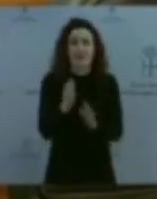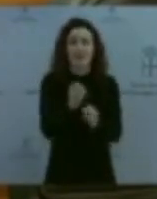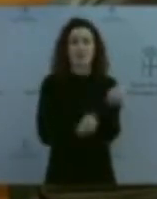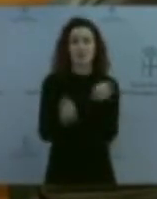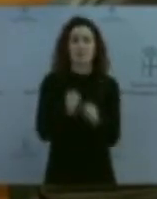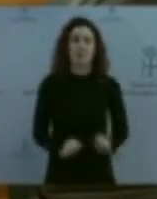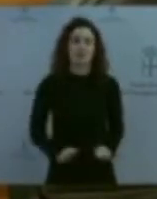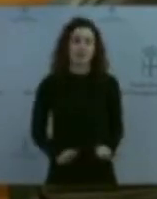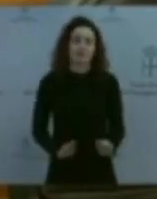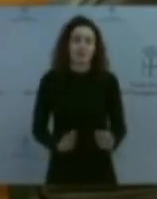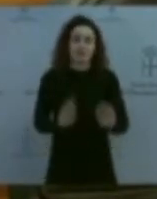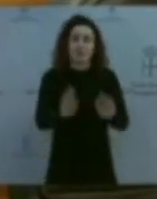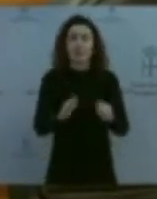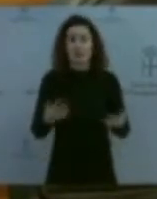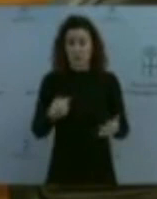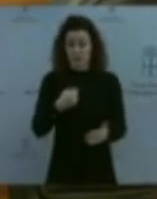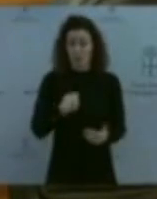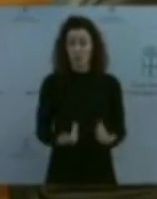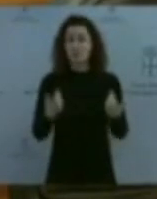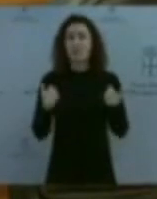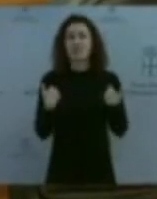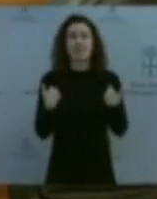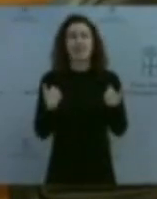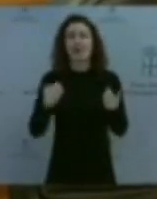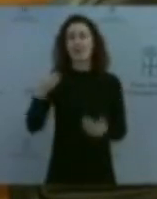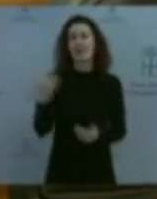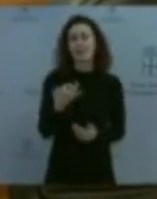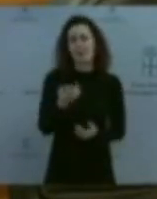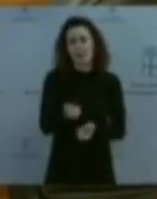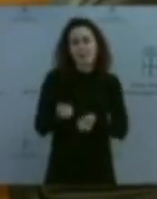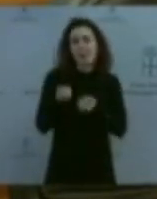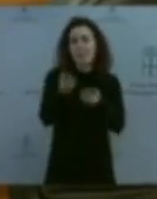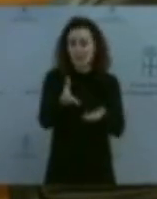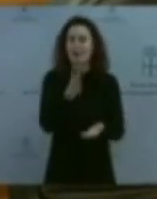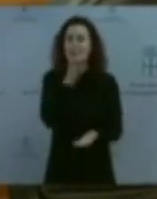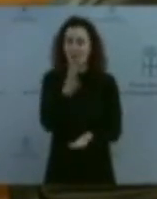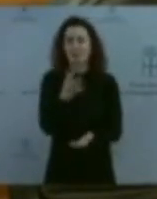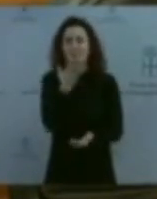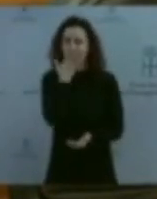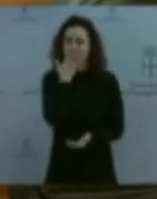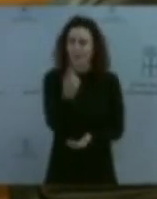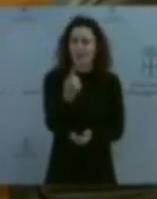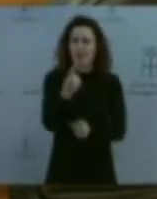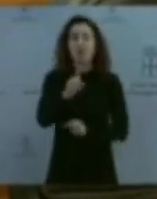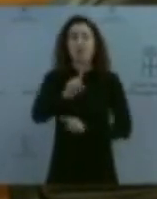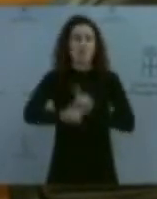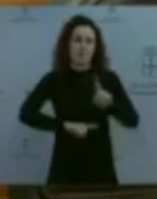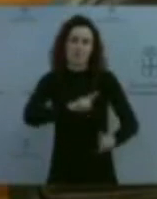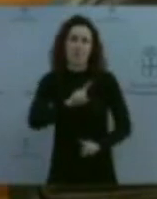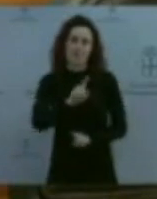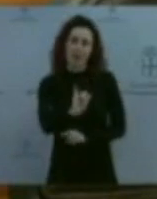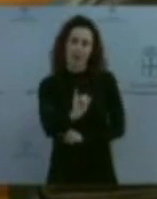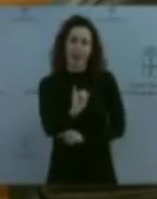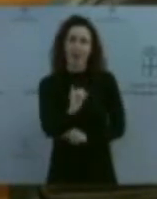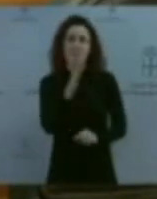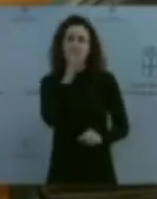no mostrar nuestra preocupación ante las declaraciones efectuadas por altos cargos del Gobierno, en las que se apuntaba de manera inequívoca